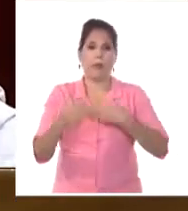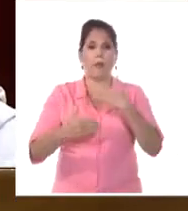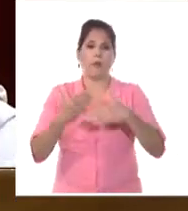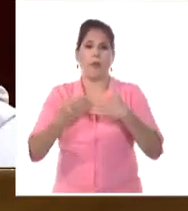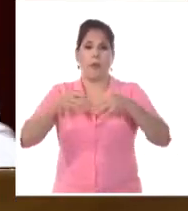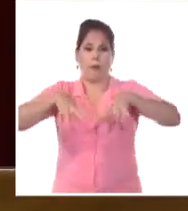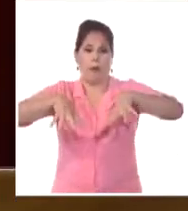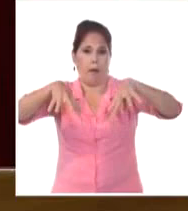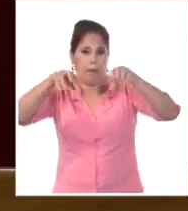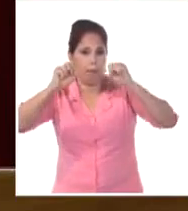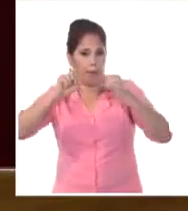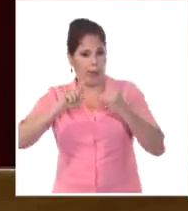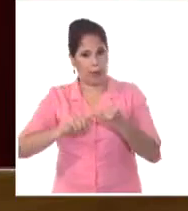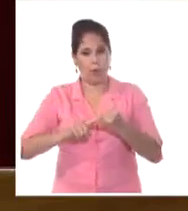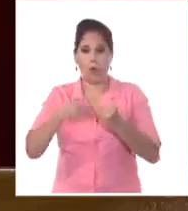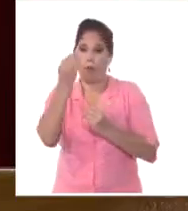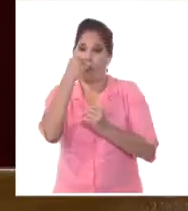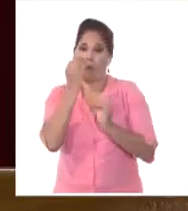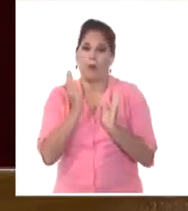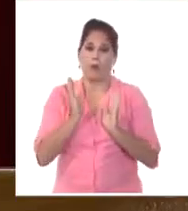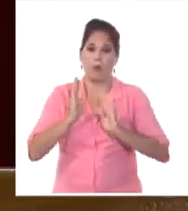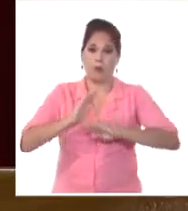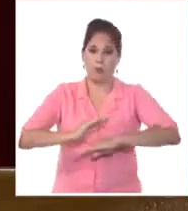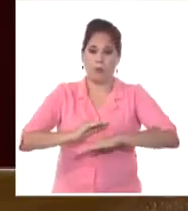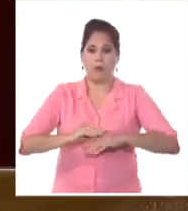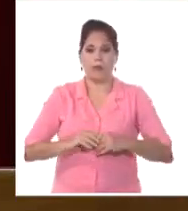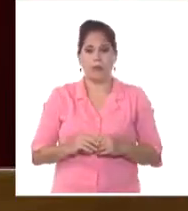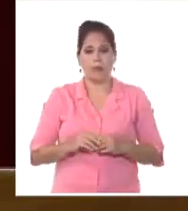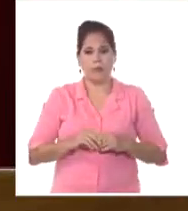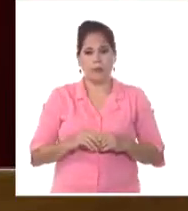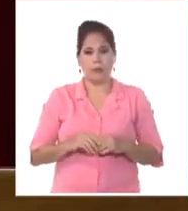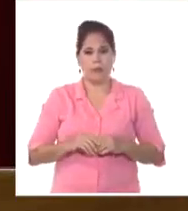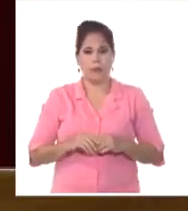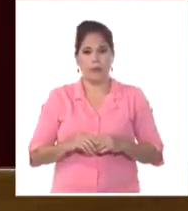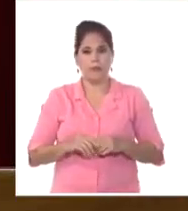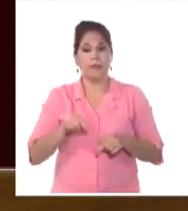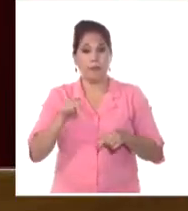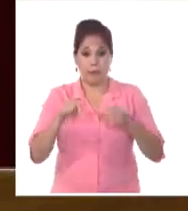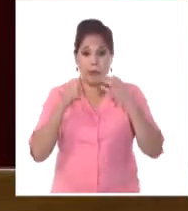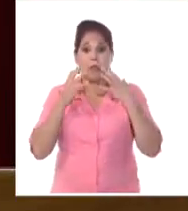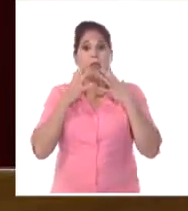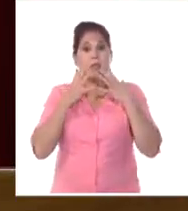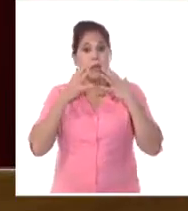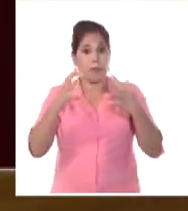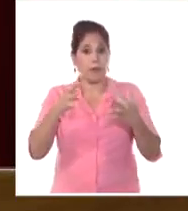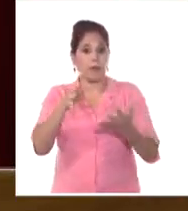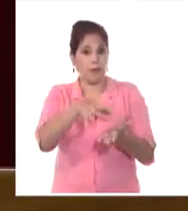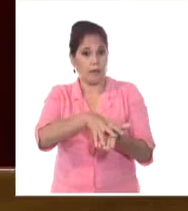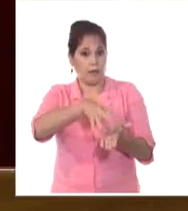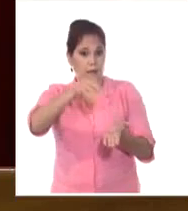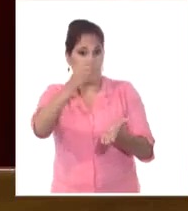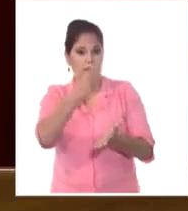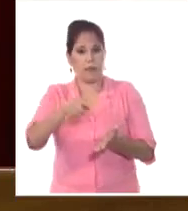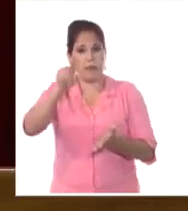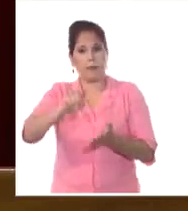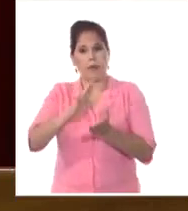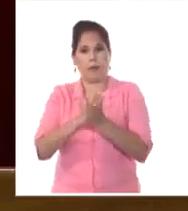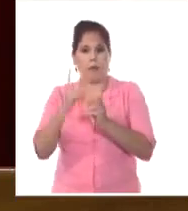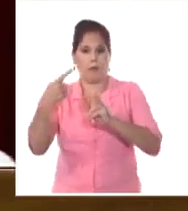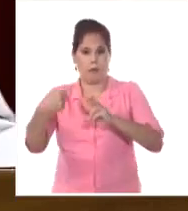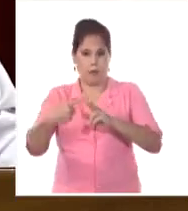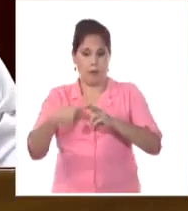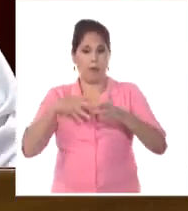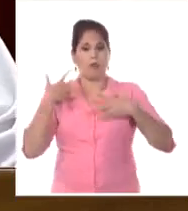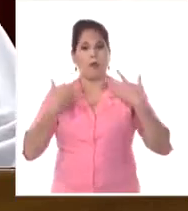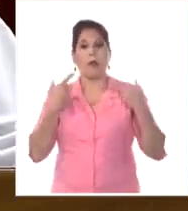energía y de abastecimientos de todo tipo. La idea era encontrarnos en nuestras plazas este 1 de mayo,